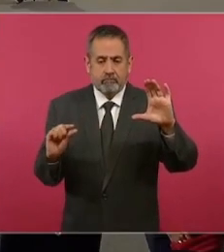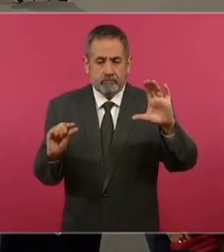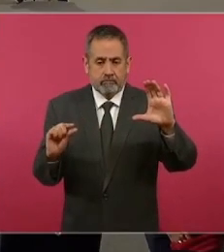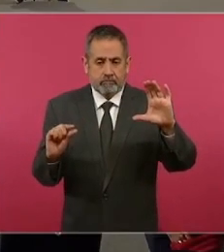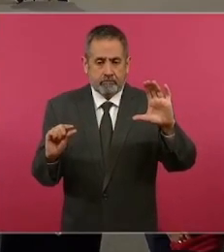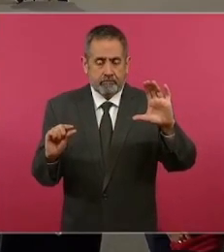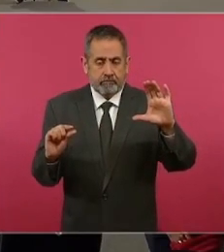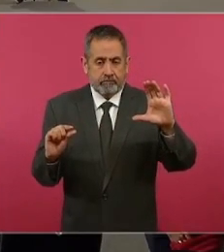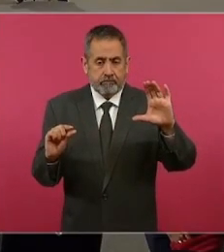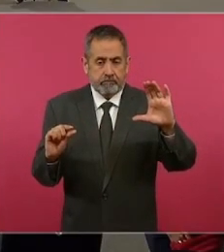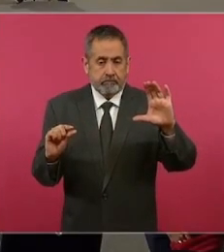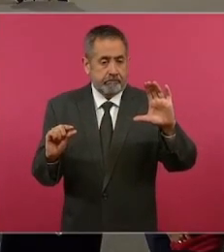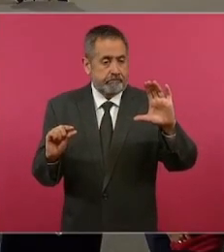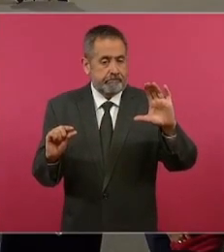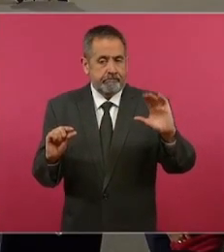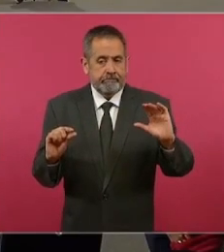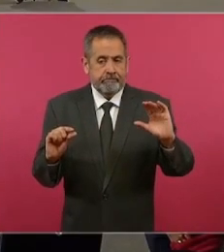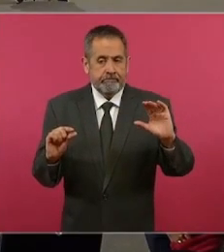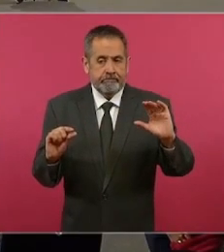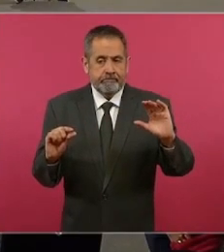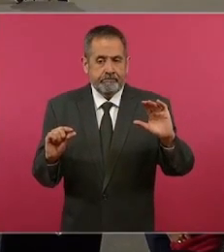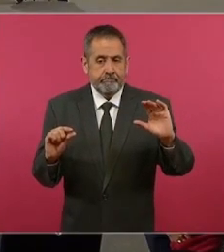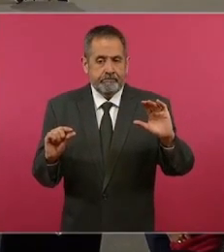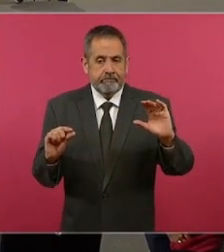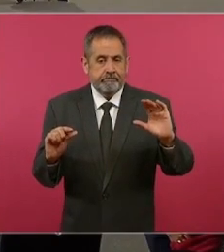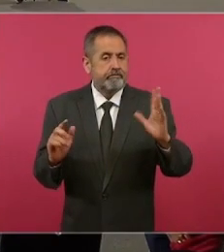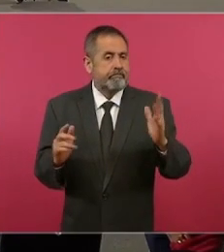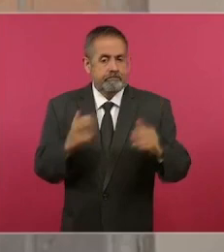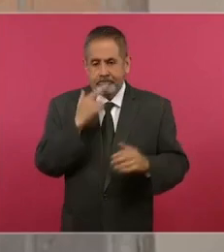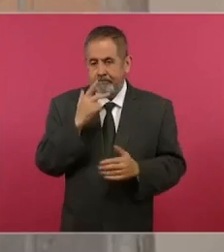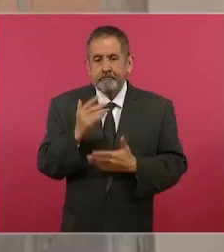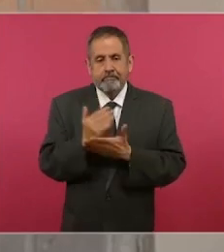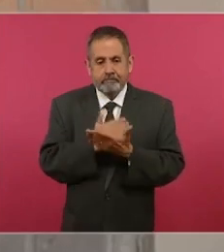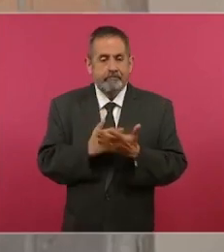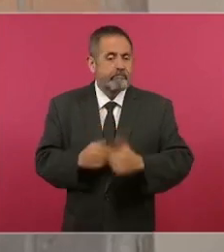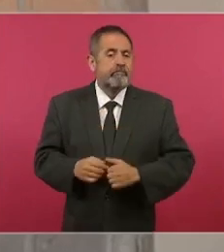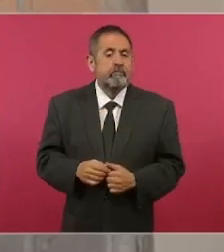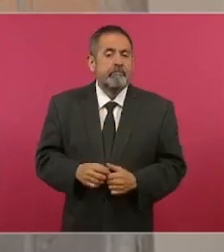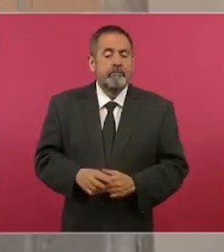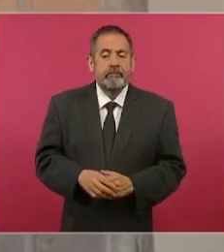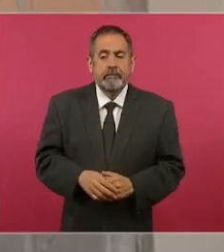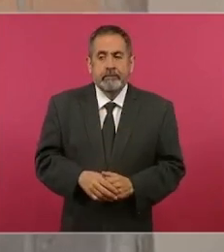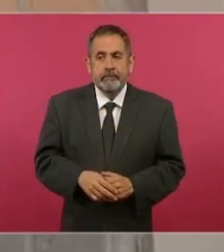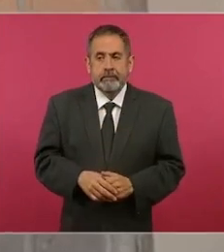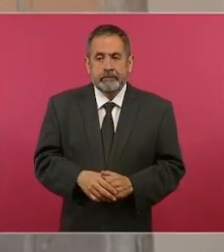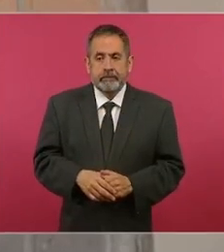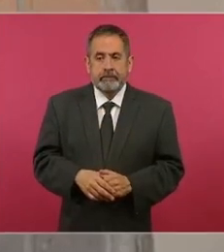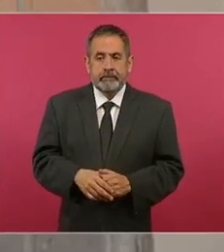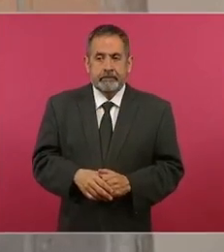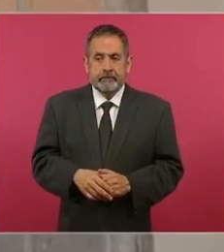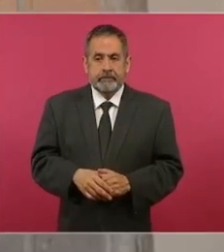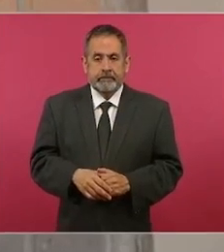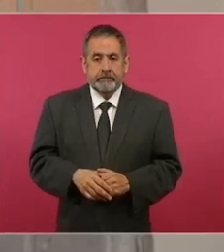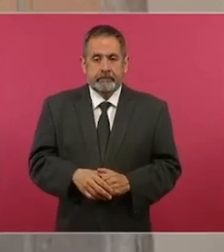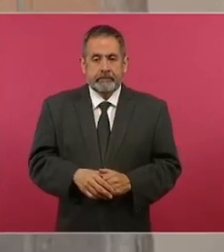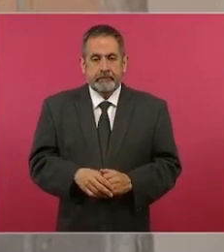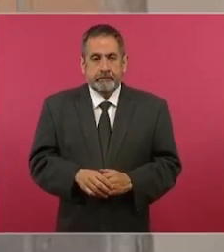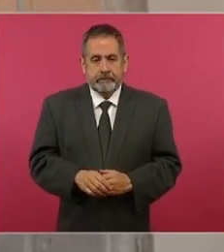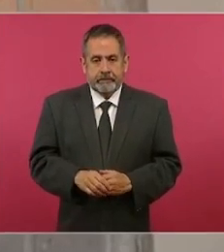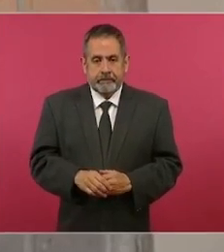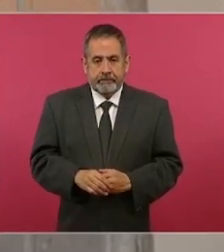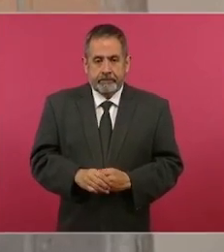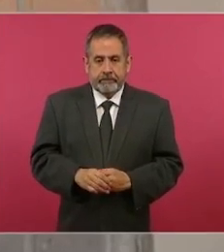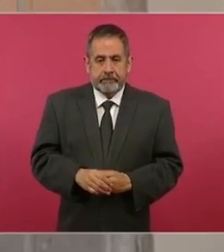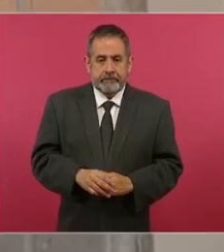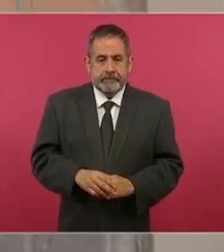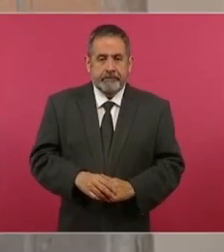En 2022 se redujo a 15 veces.